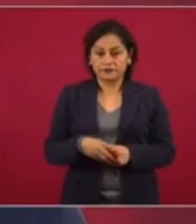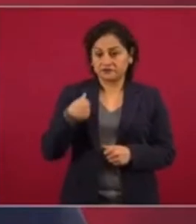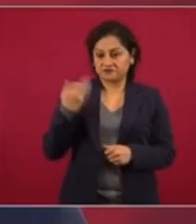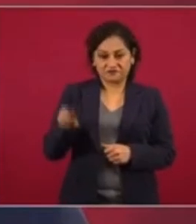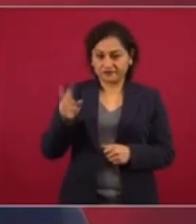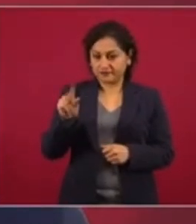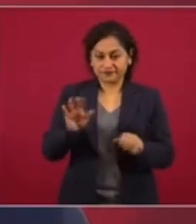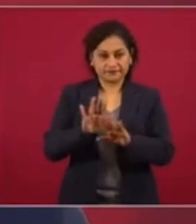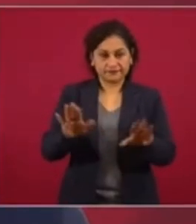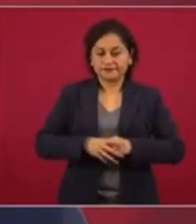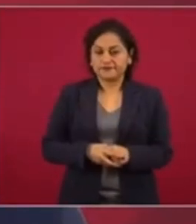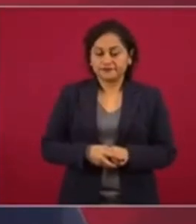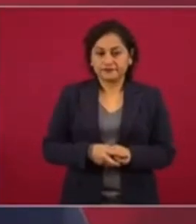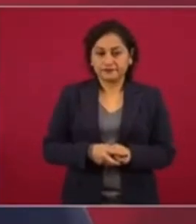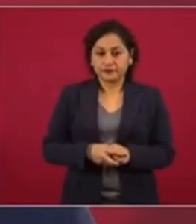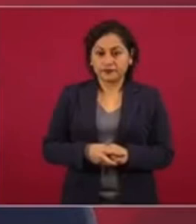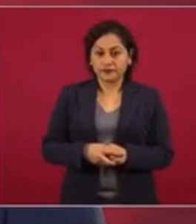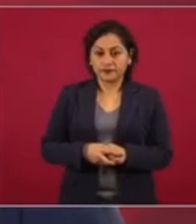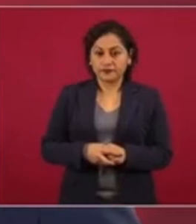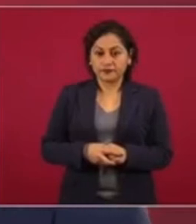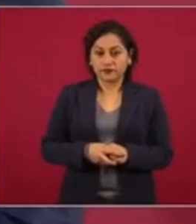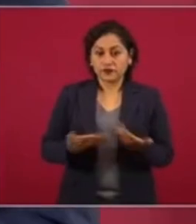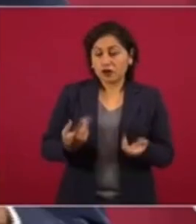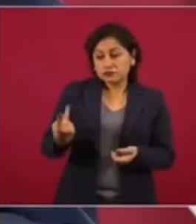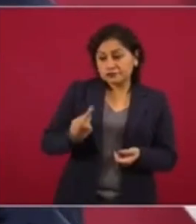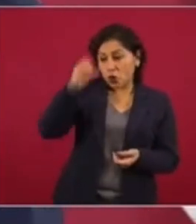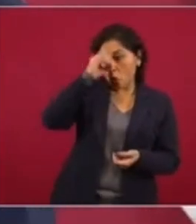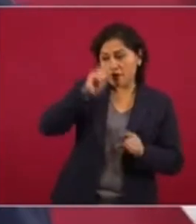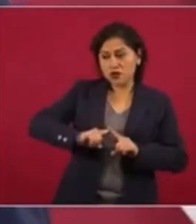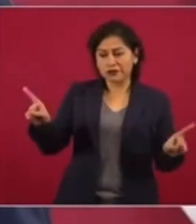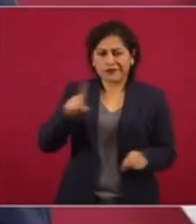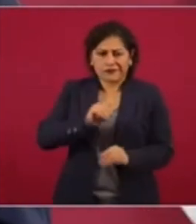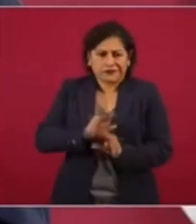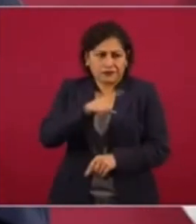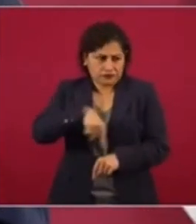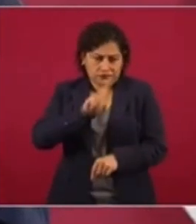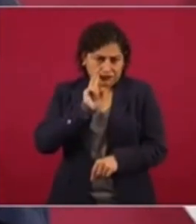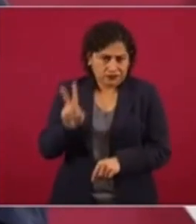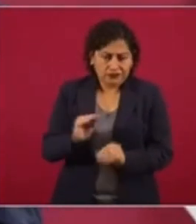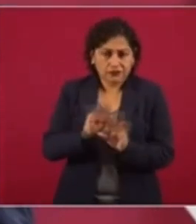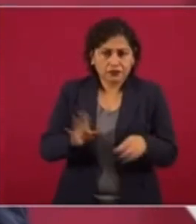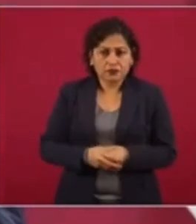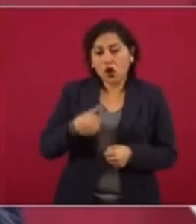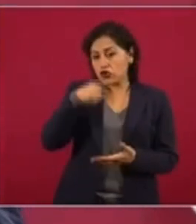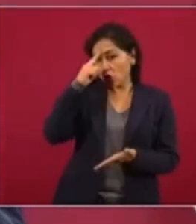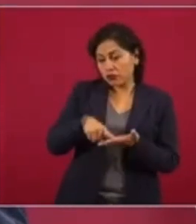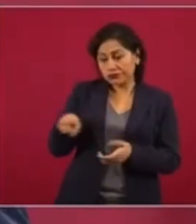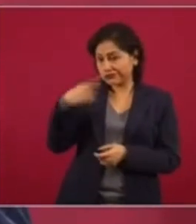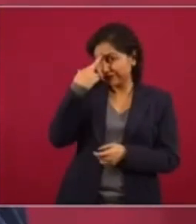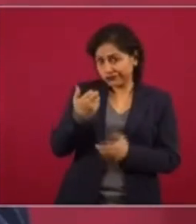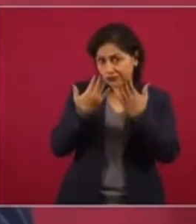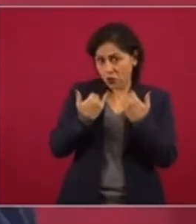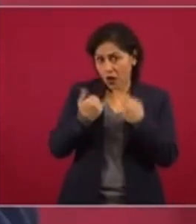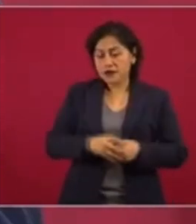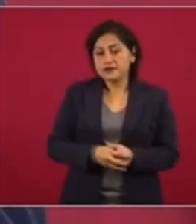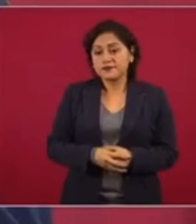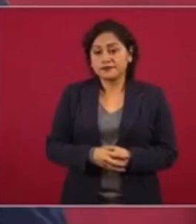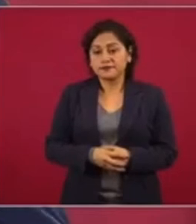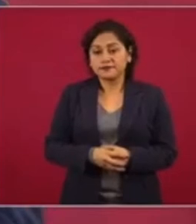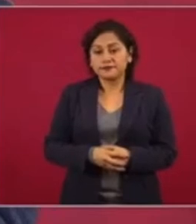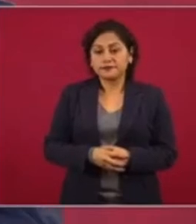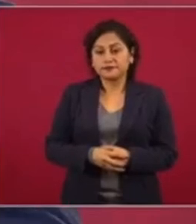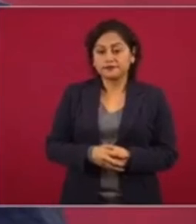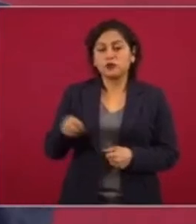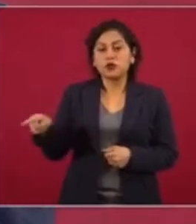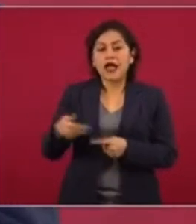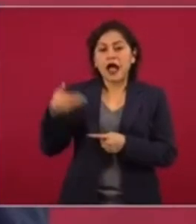aceptar. Apúntele bien. Tenemos diferencias, pues son públicas, son notorias. Considero que no tienen razón, que tomaron